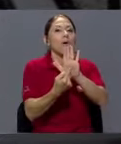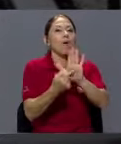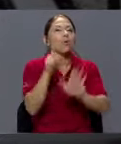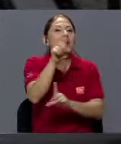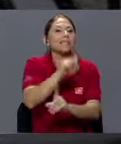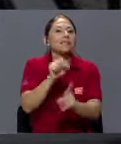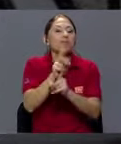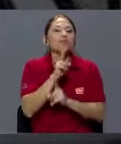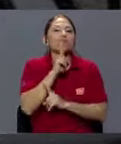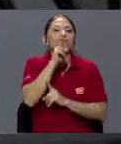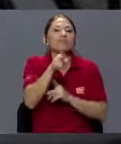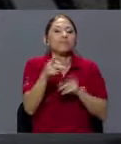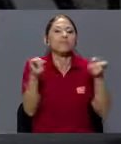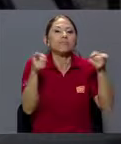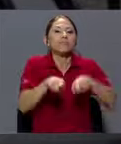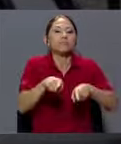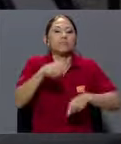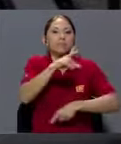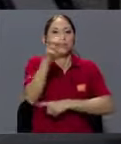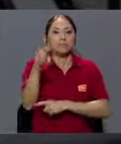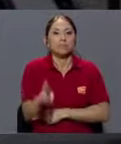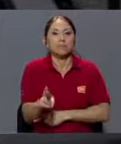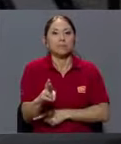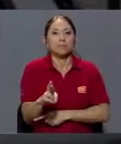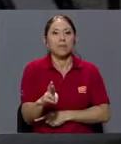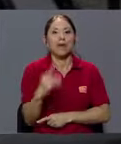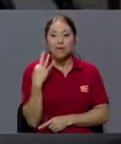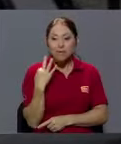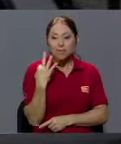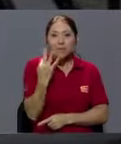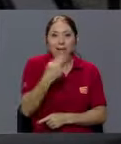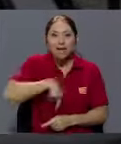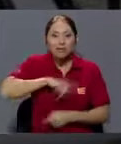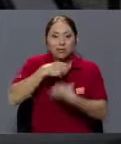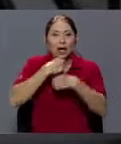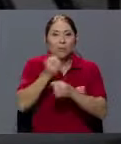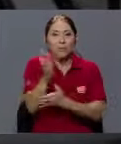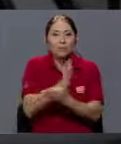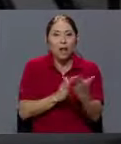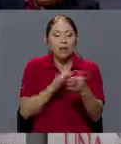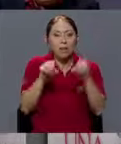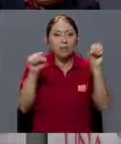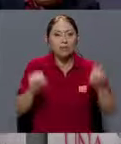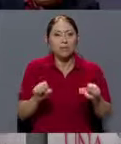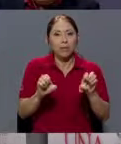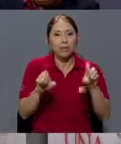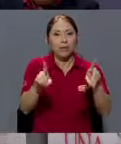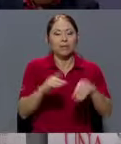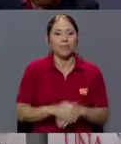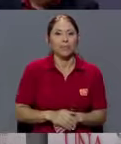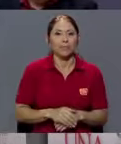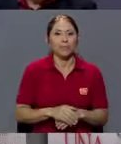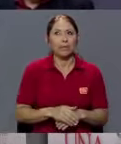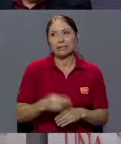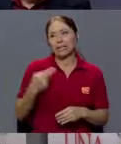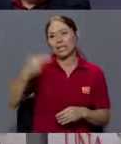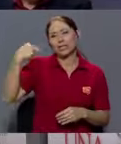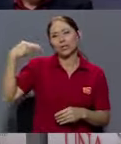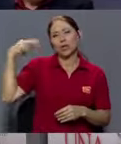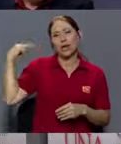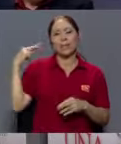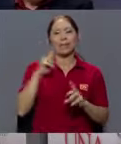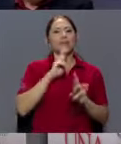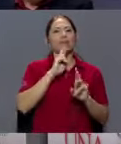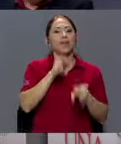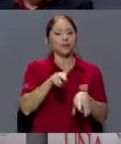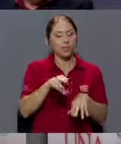tenemos en nuestro país y que nos invita a hacer algo por el sistema educativo. Los resultados en general históricos